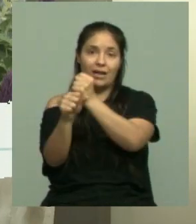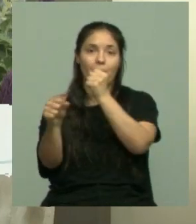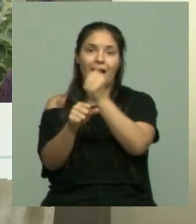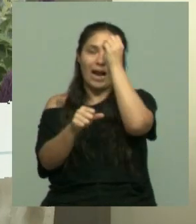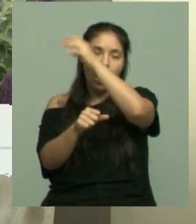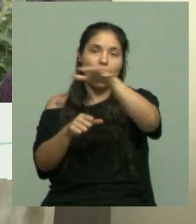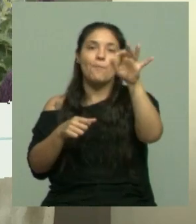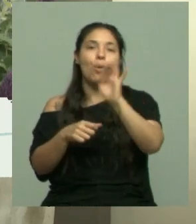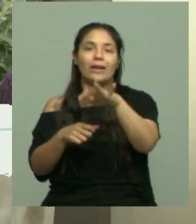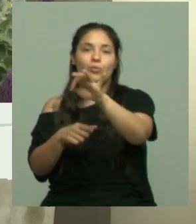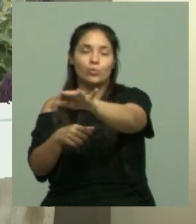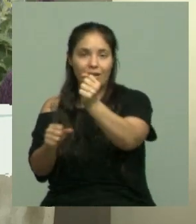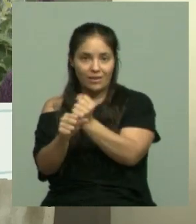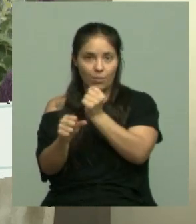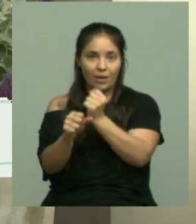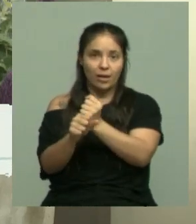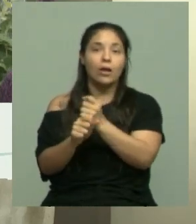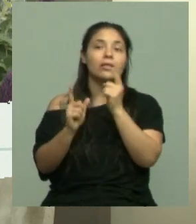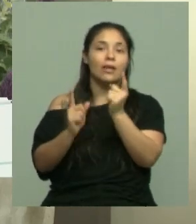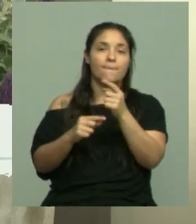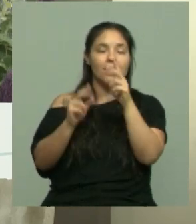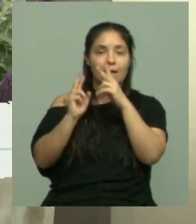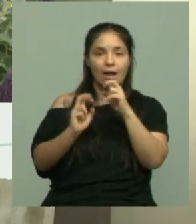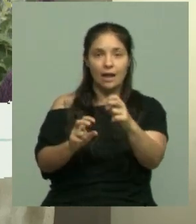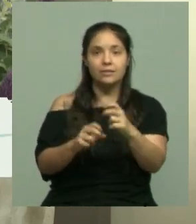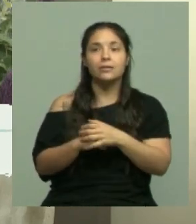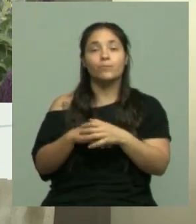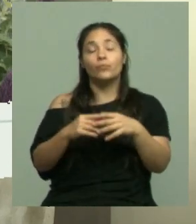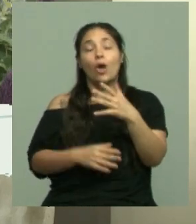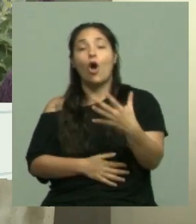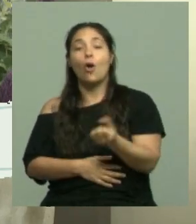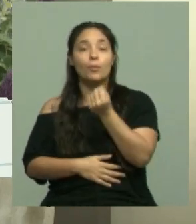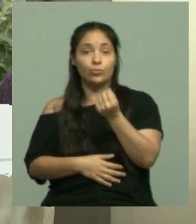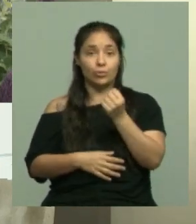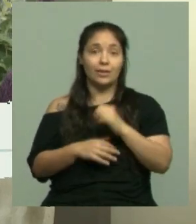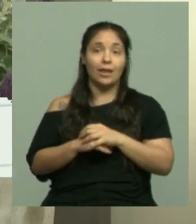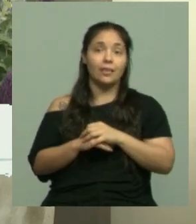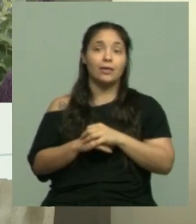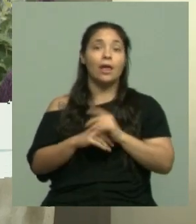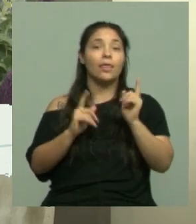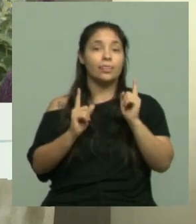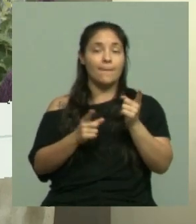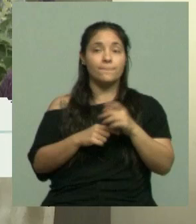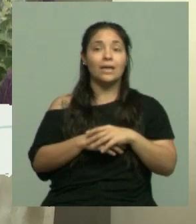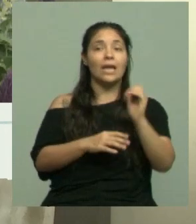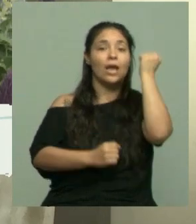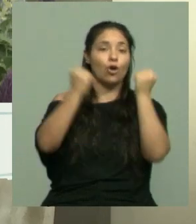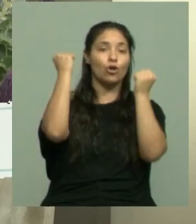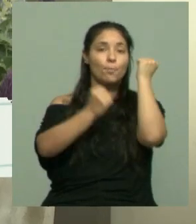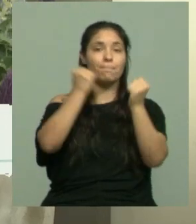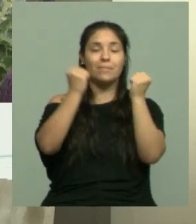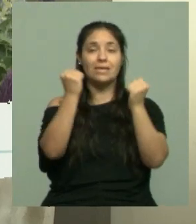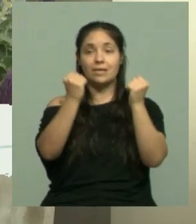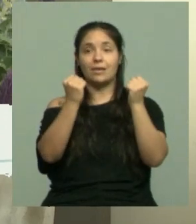agricultores, pero bueno, con el análisis que hacen muchos de la oportunidad y también otros especialistas que dicen el impacto en la economía o en